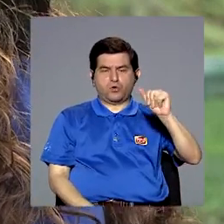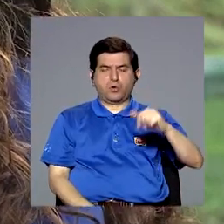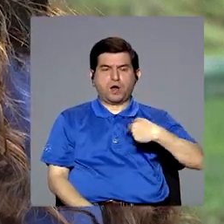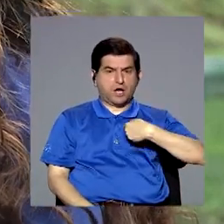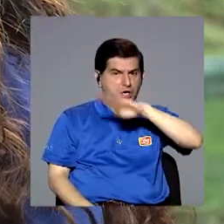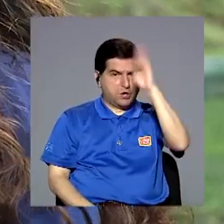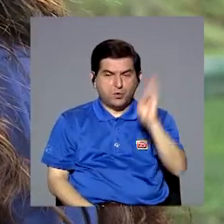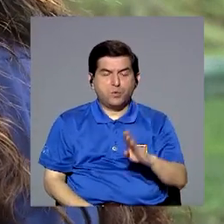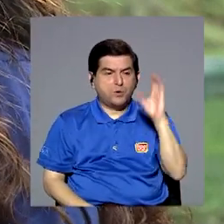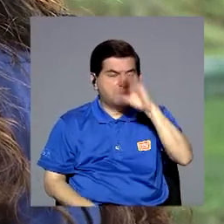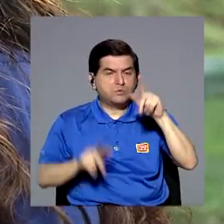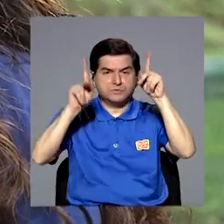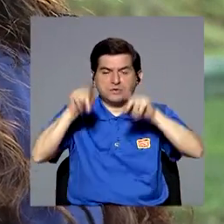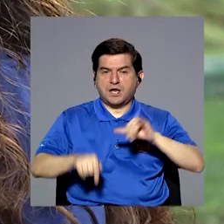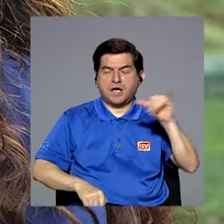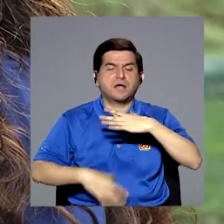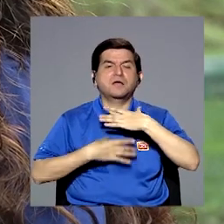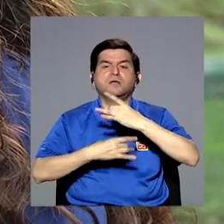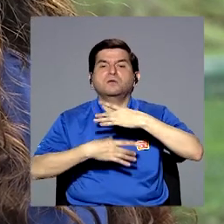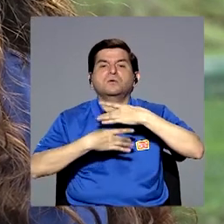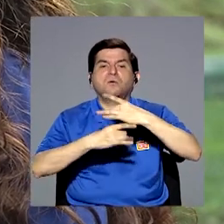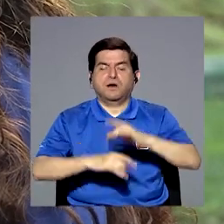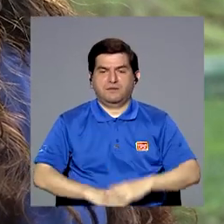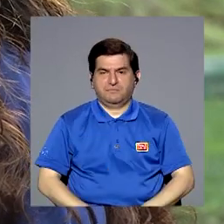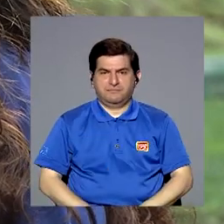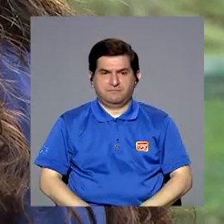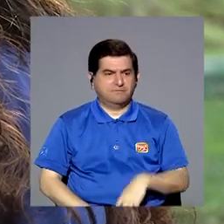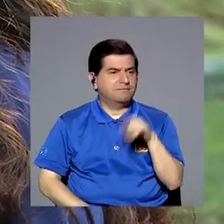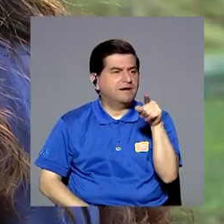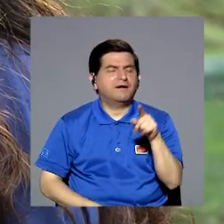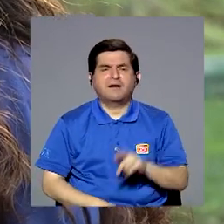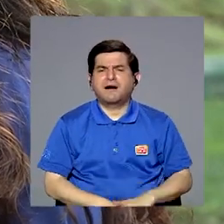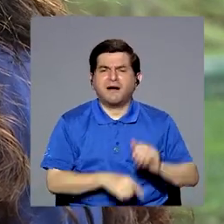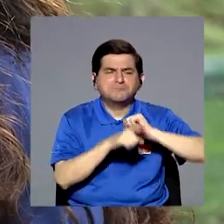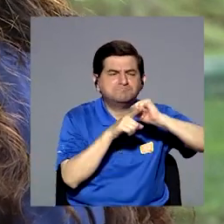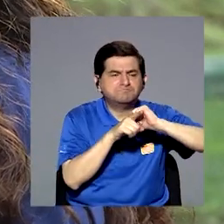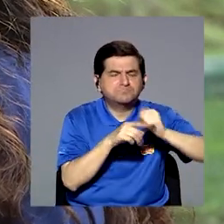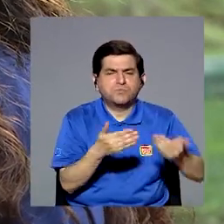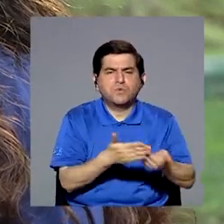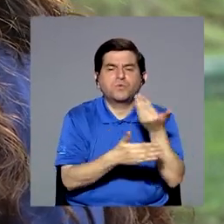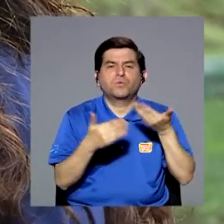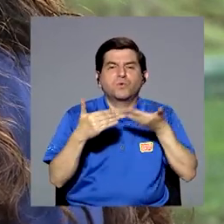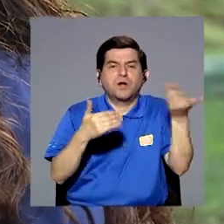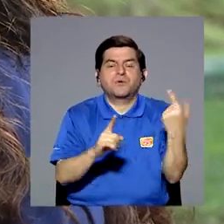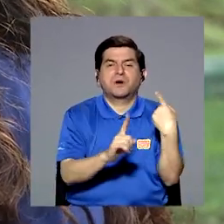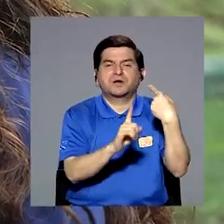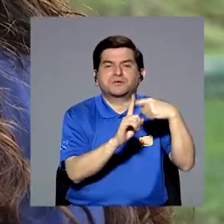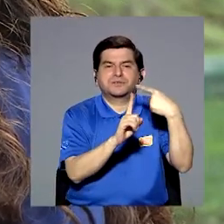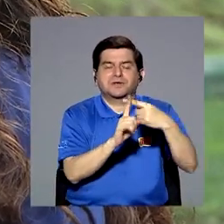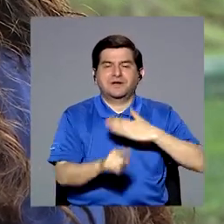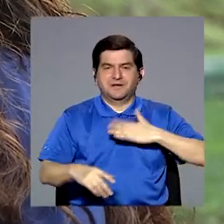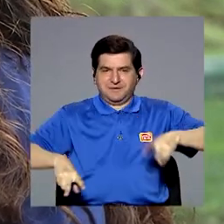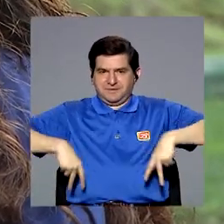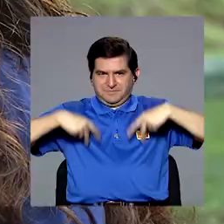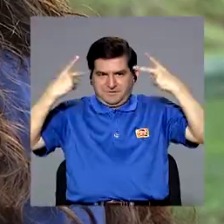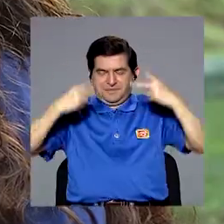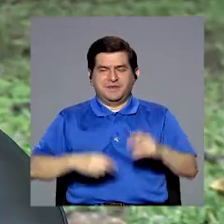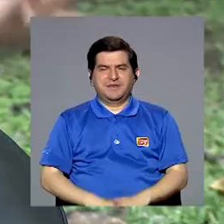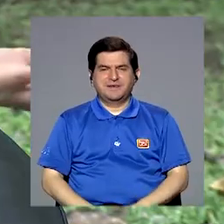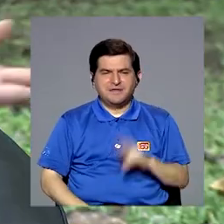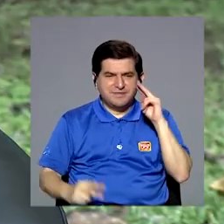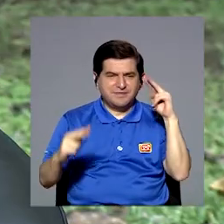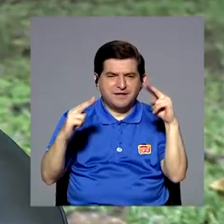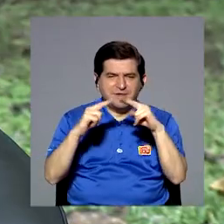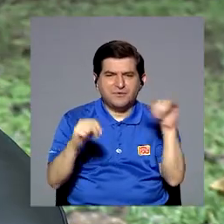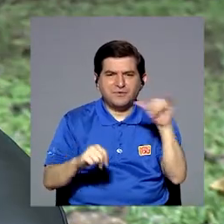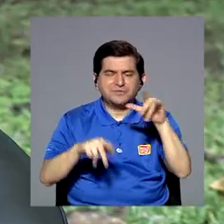puedo buscar personas que tengan ese interés y empezar a practicar nuevas cosas que sean positivas para mi vida. Y que va a